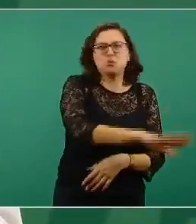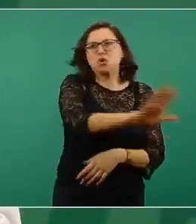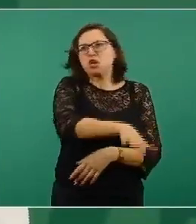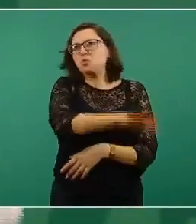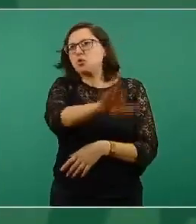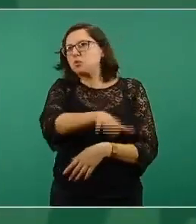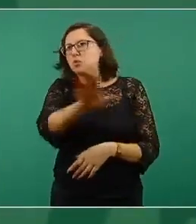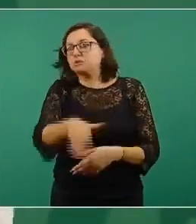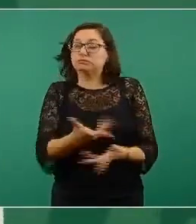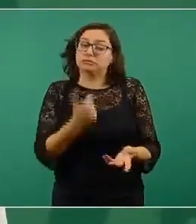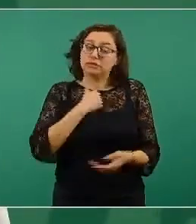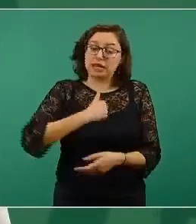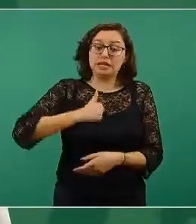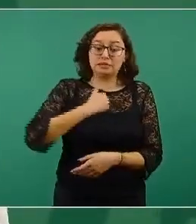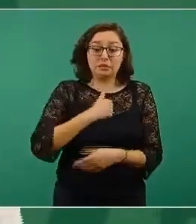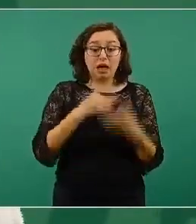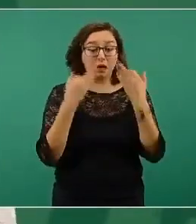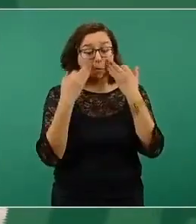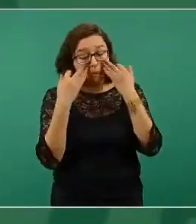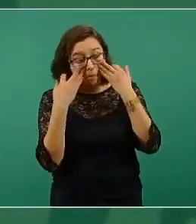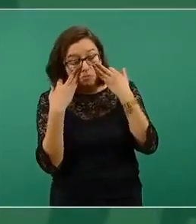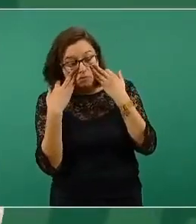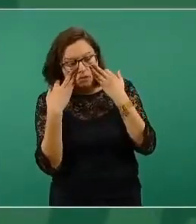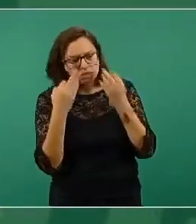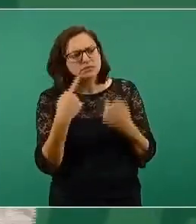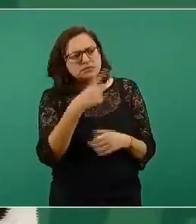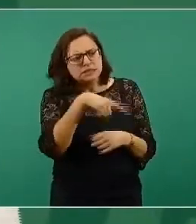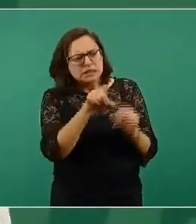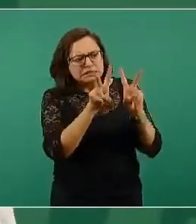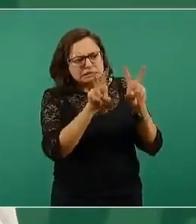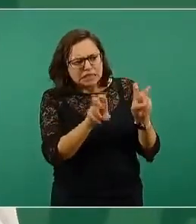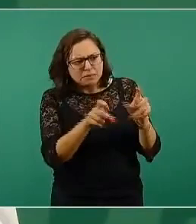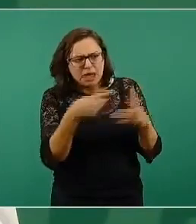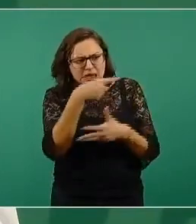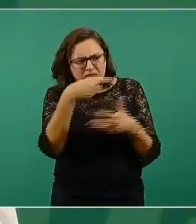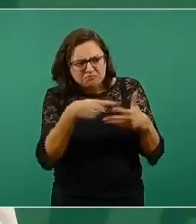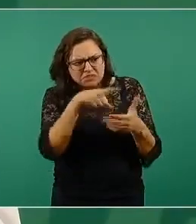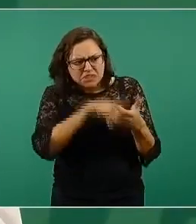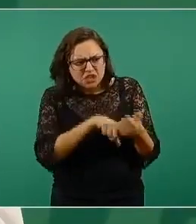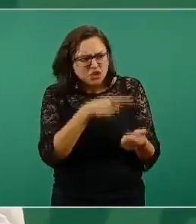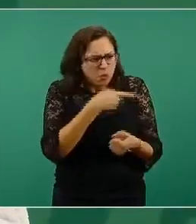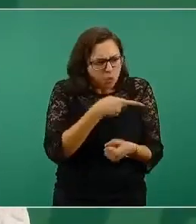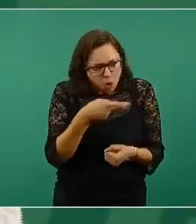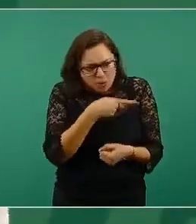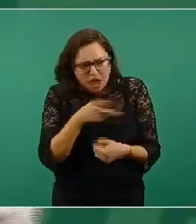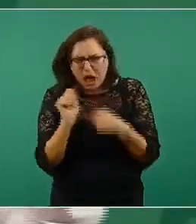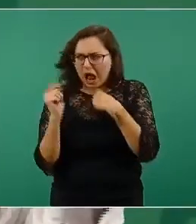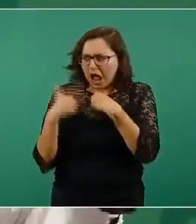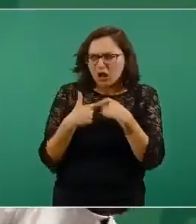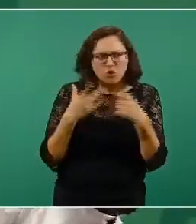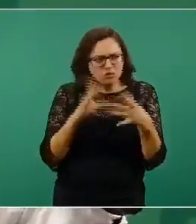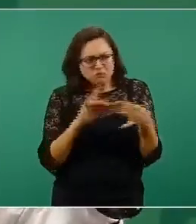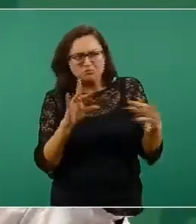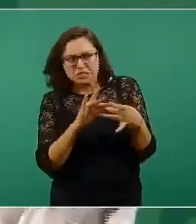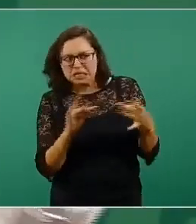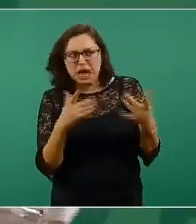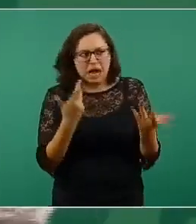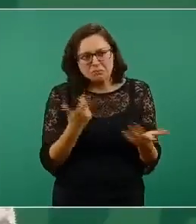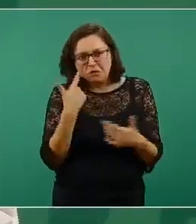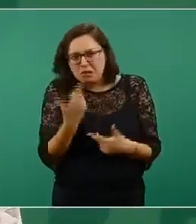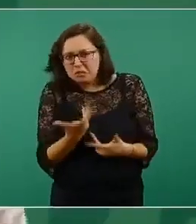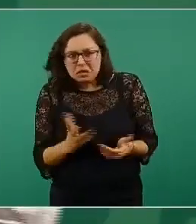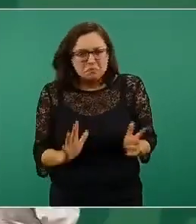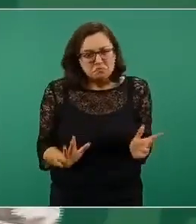vida, constataremos esto, a ver si hablan de todos estos fenómenos y a ver si apuntan las baterías para que